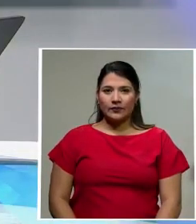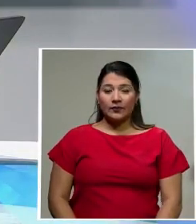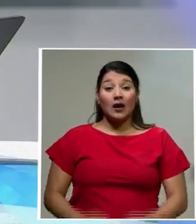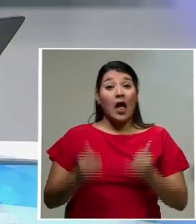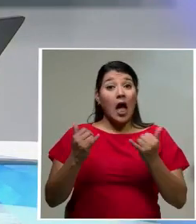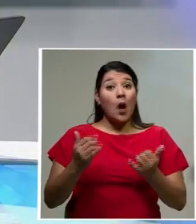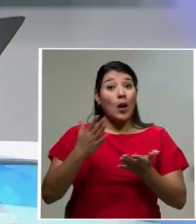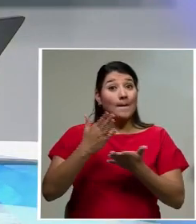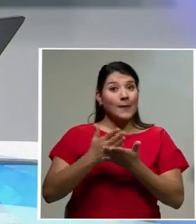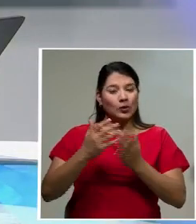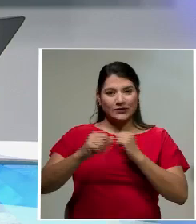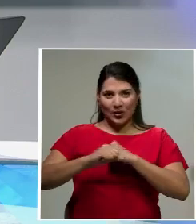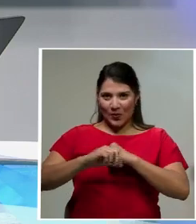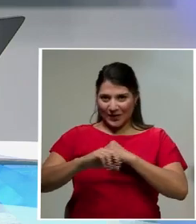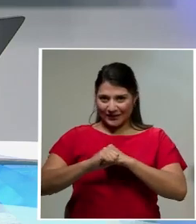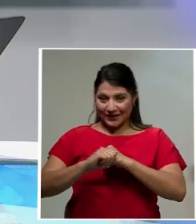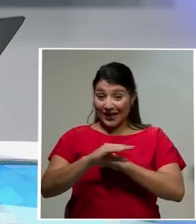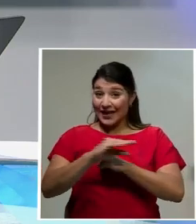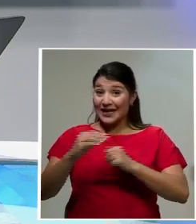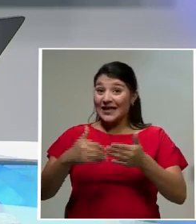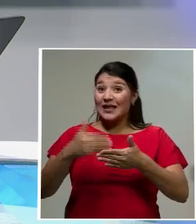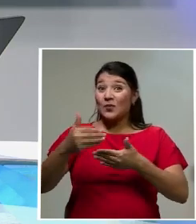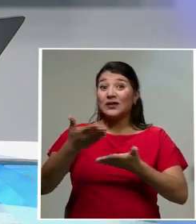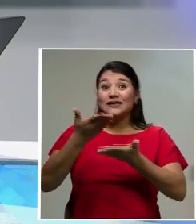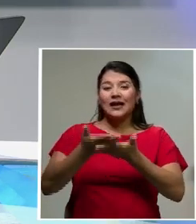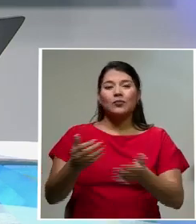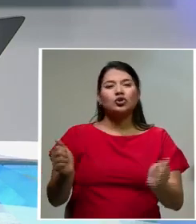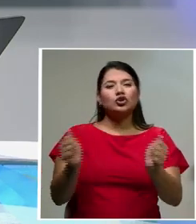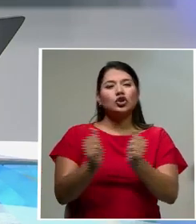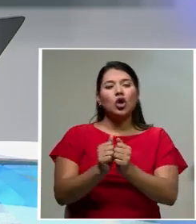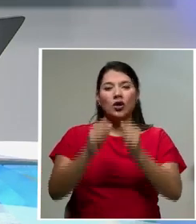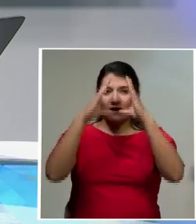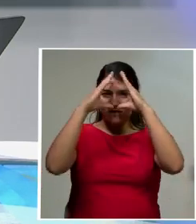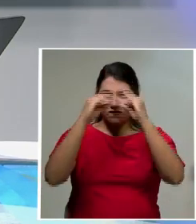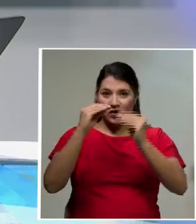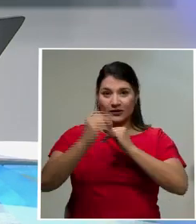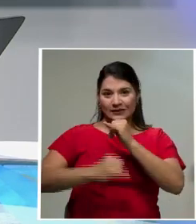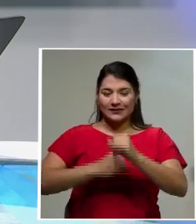Vamos a hacer una pausa comercial y volvemos con toda la información internacional.